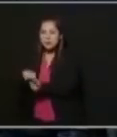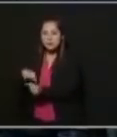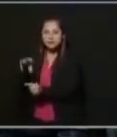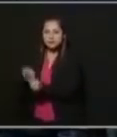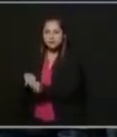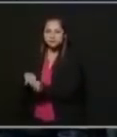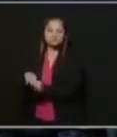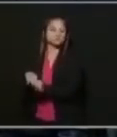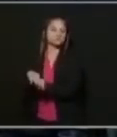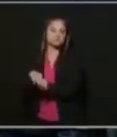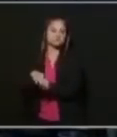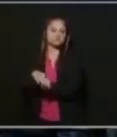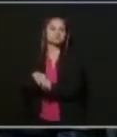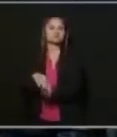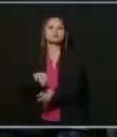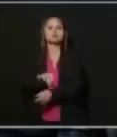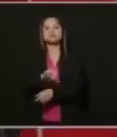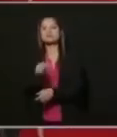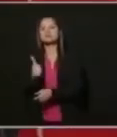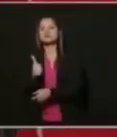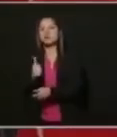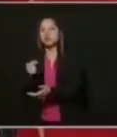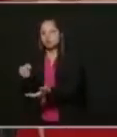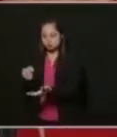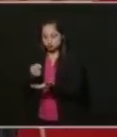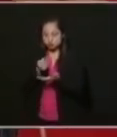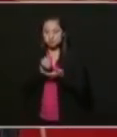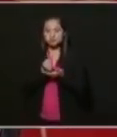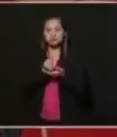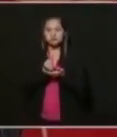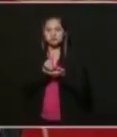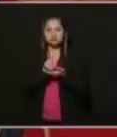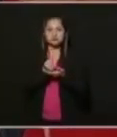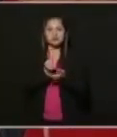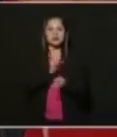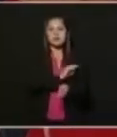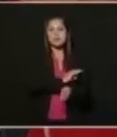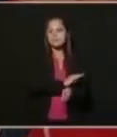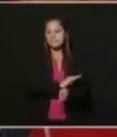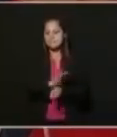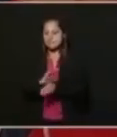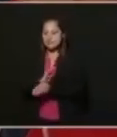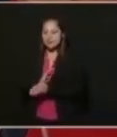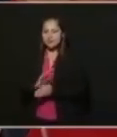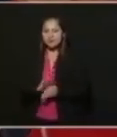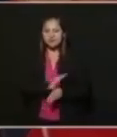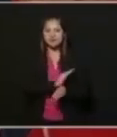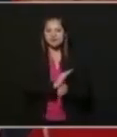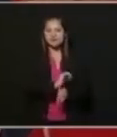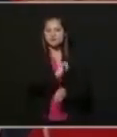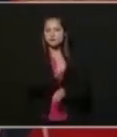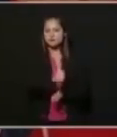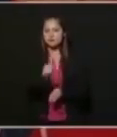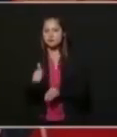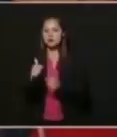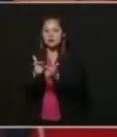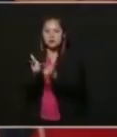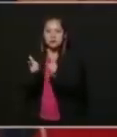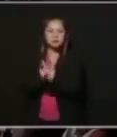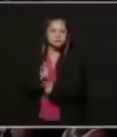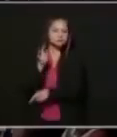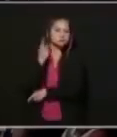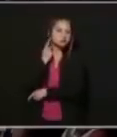el uso del presupuesto para favorecer a candidatos o partidos.